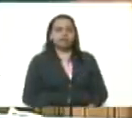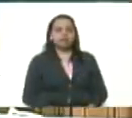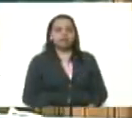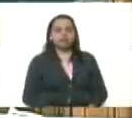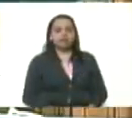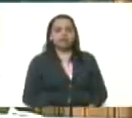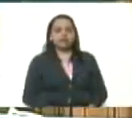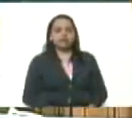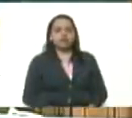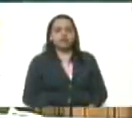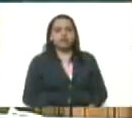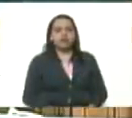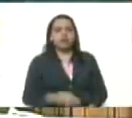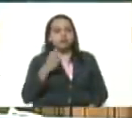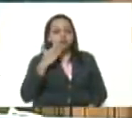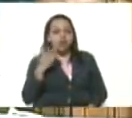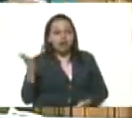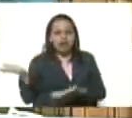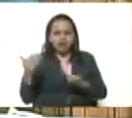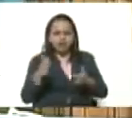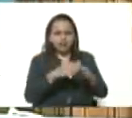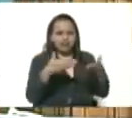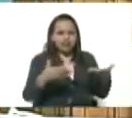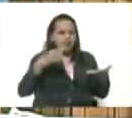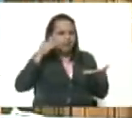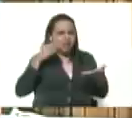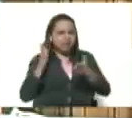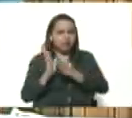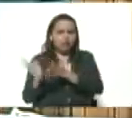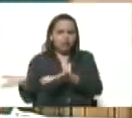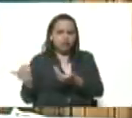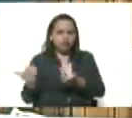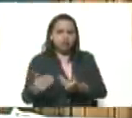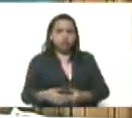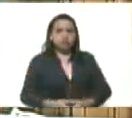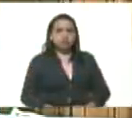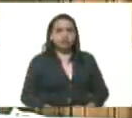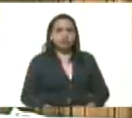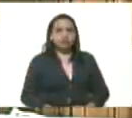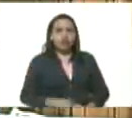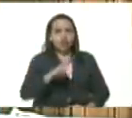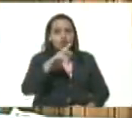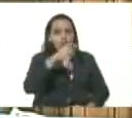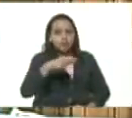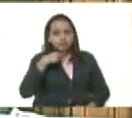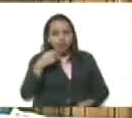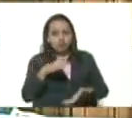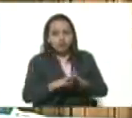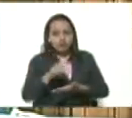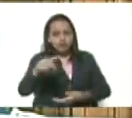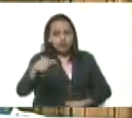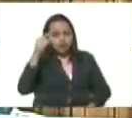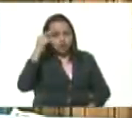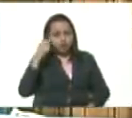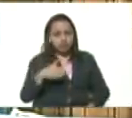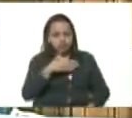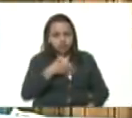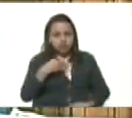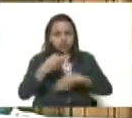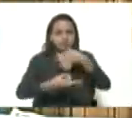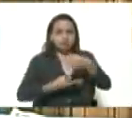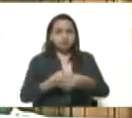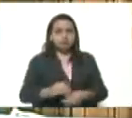Fíjense ustedes, pásenme ahí las carpeticas amarillas. No lo dije, los dos fallecidos que hubo el día de hoy, yo quiero hacerles el comentario.